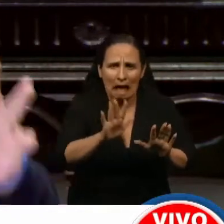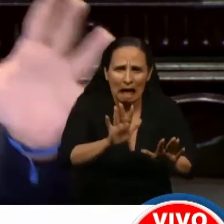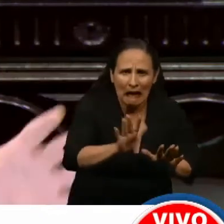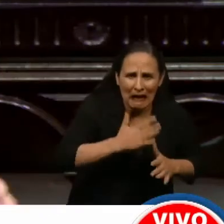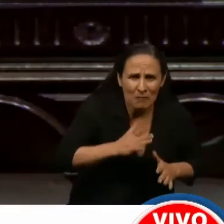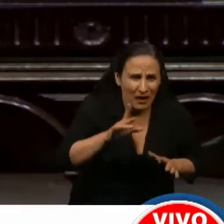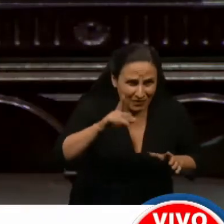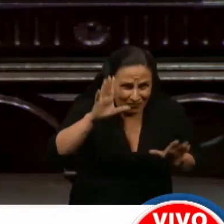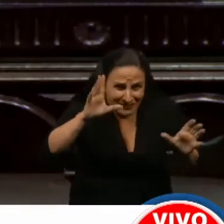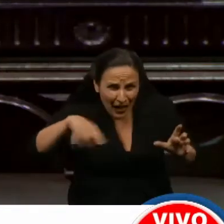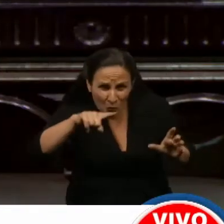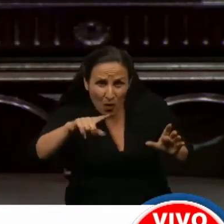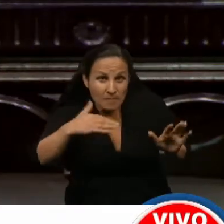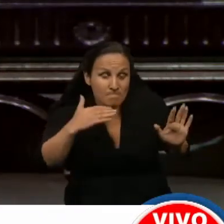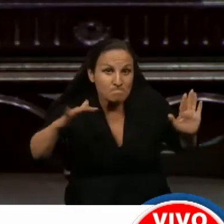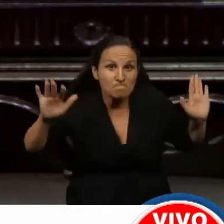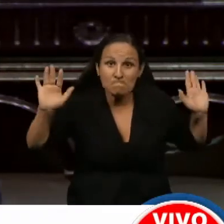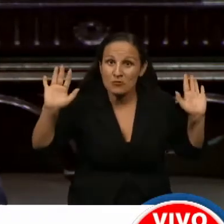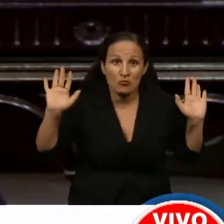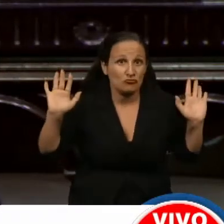si recuerdan todo eso.